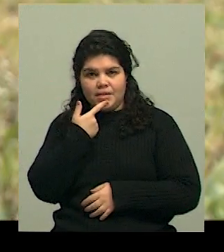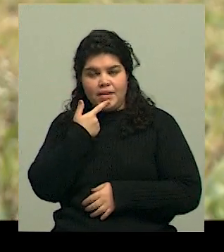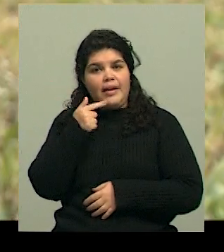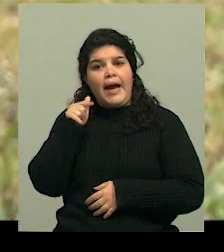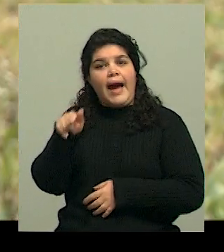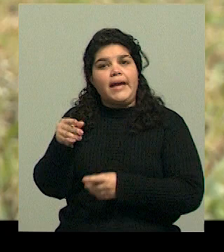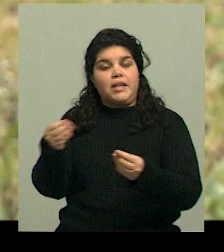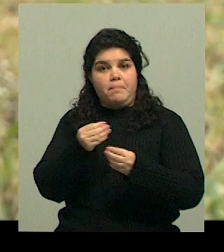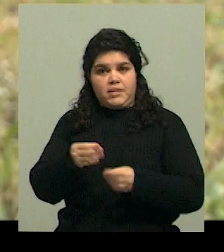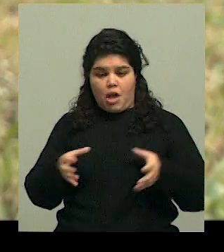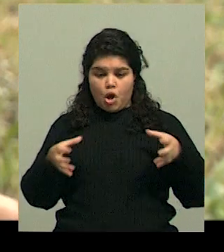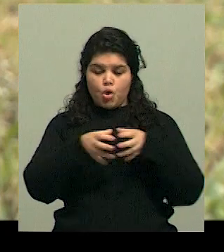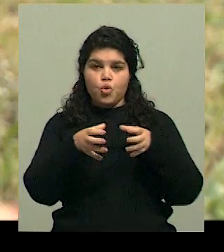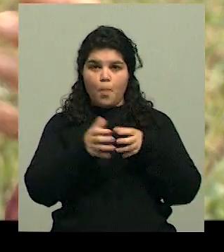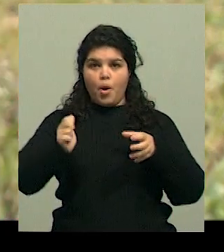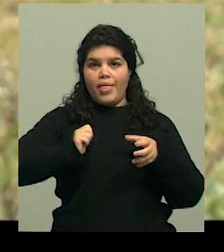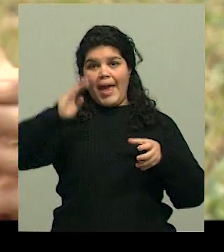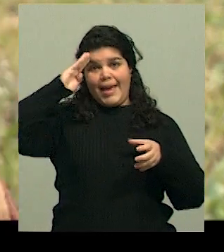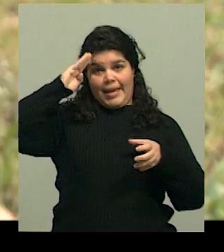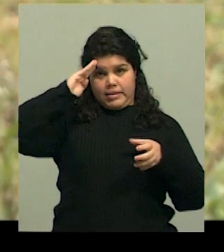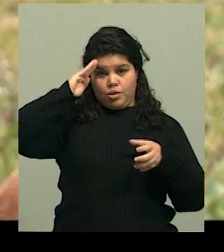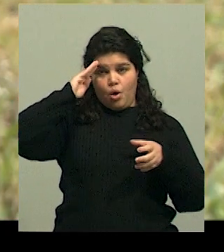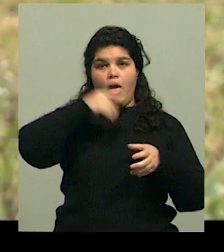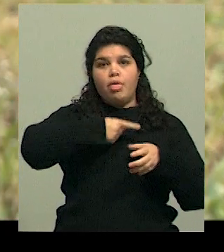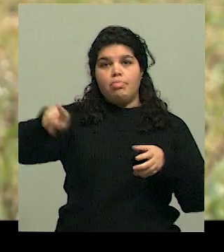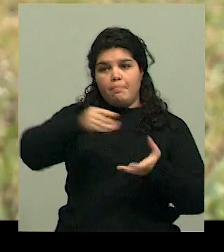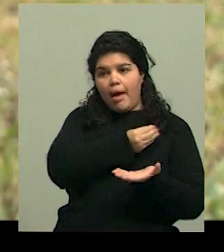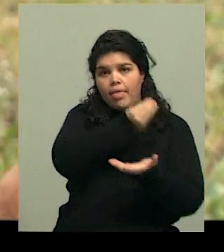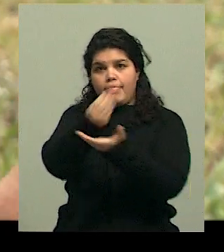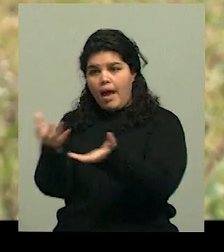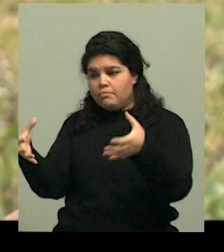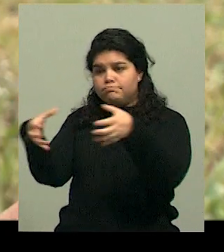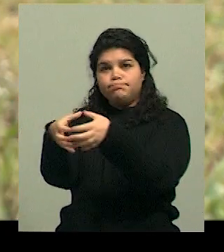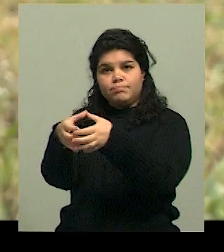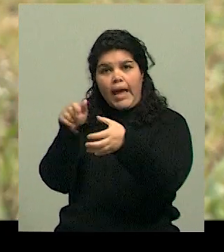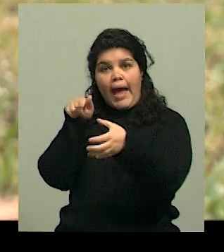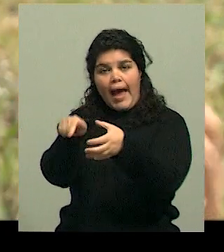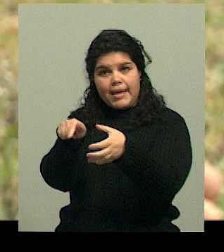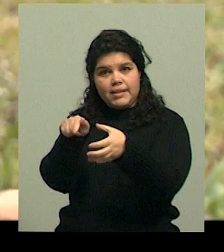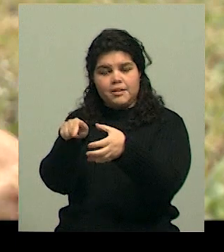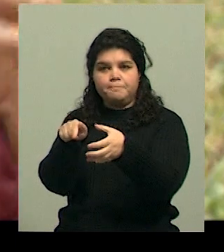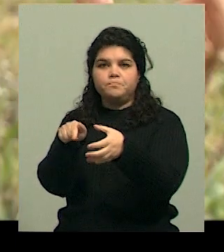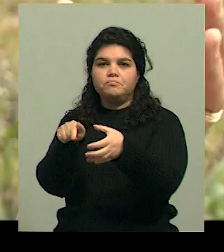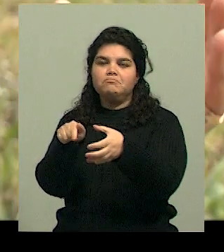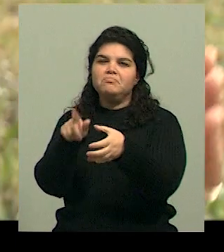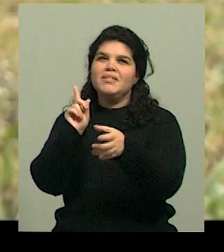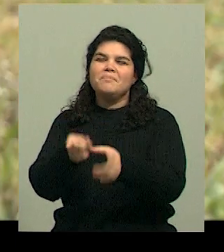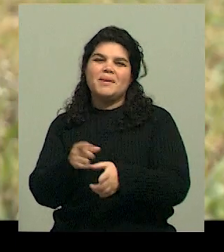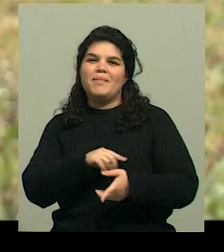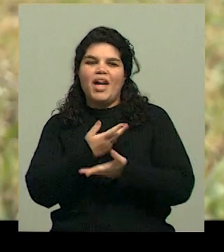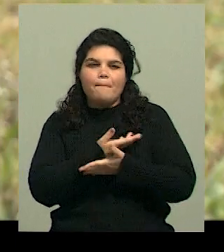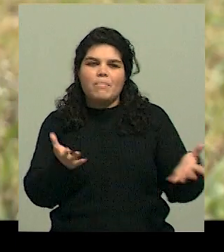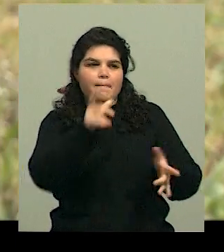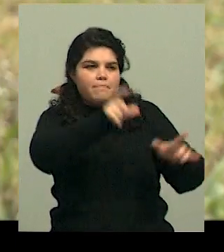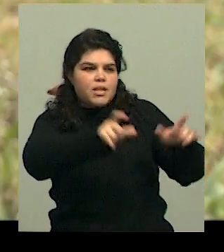algunos designados de los ejércitos, o bien los mismos gobiernos de las provincias levantan a todos que consideran vagos, ¿sí?